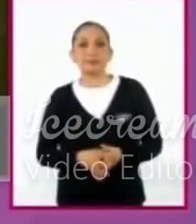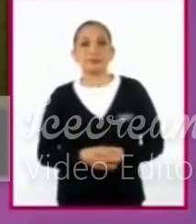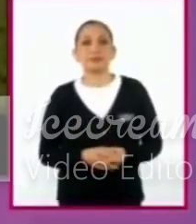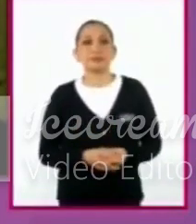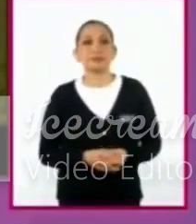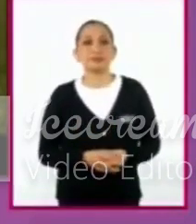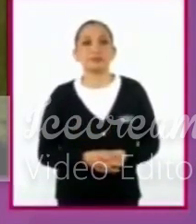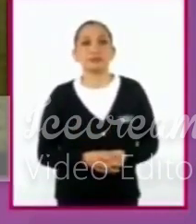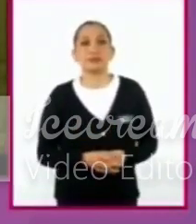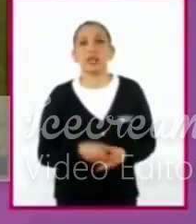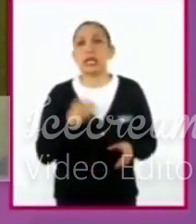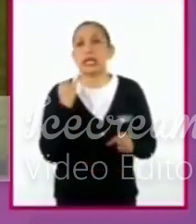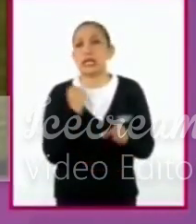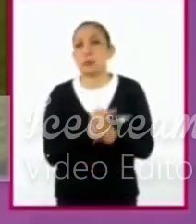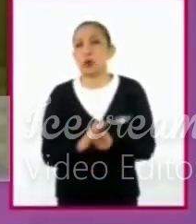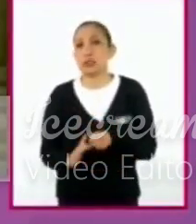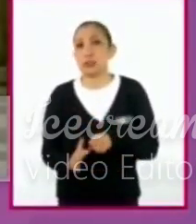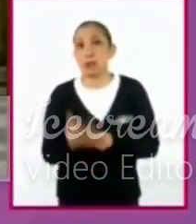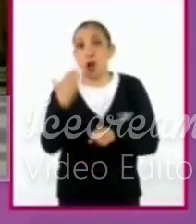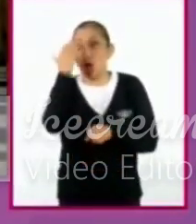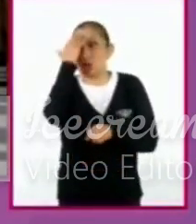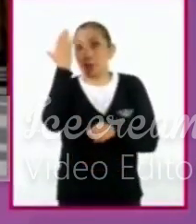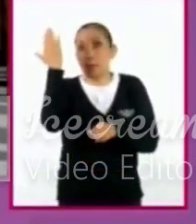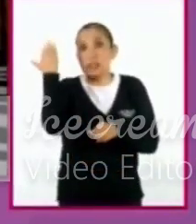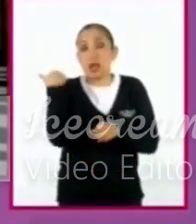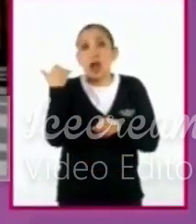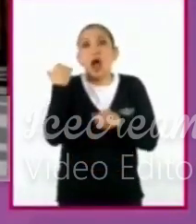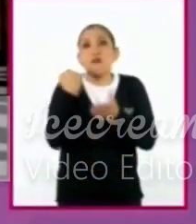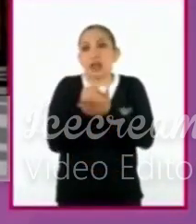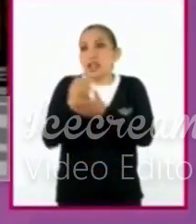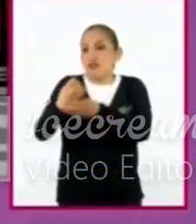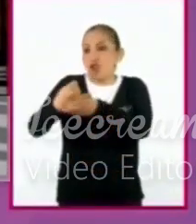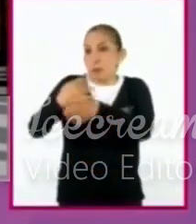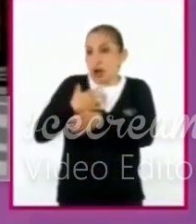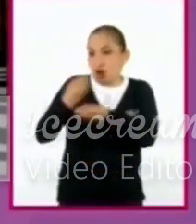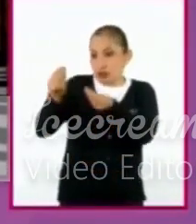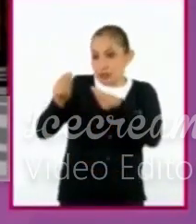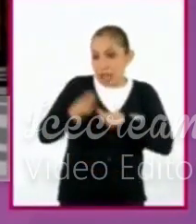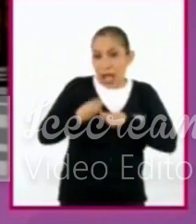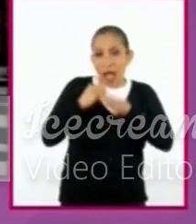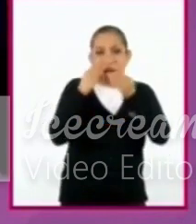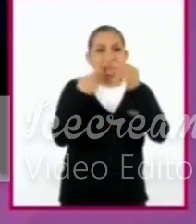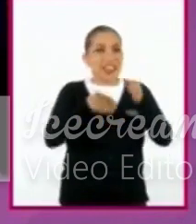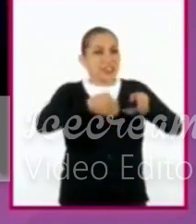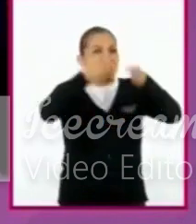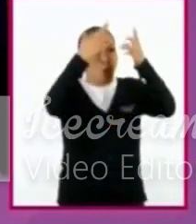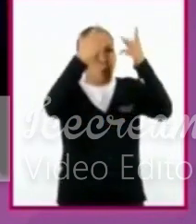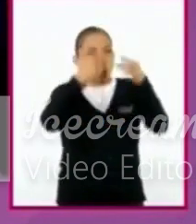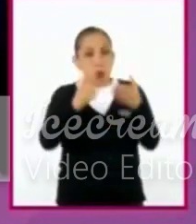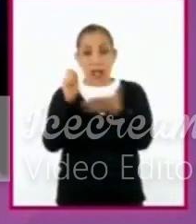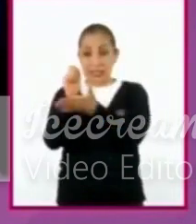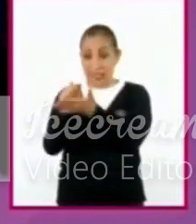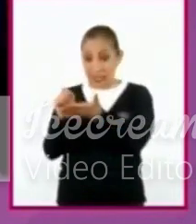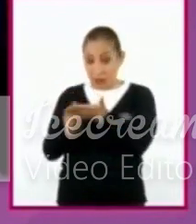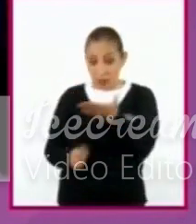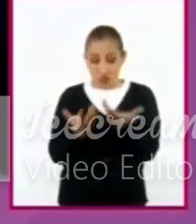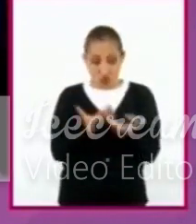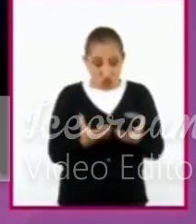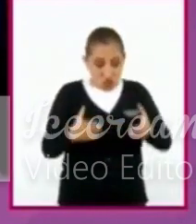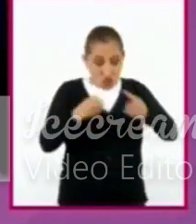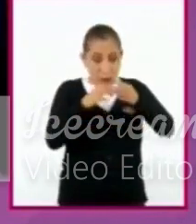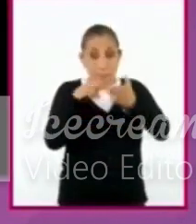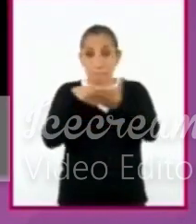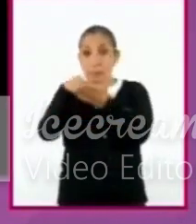No sería posible conocer nuestro pasado sin la información que nos proporcionan las ruinas, escritos, vasijas,